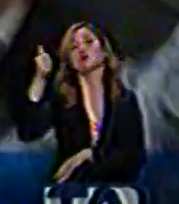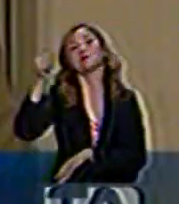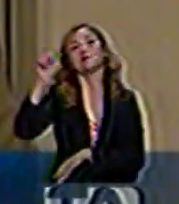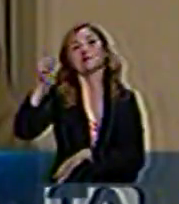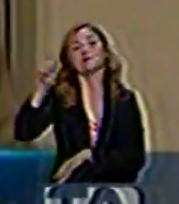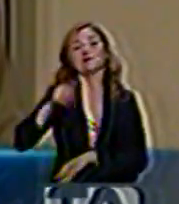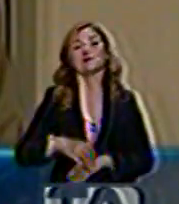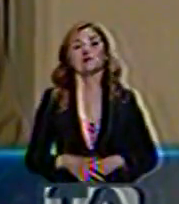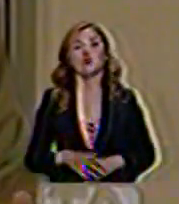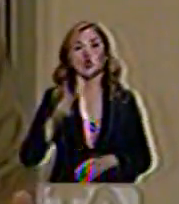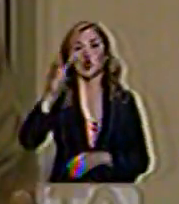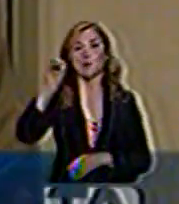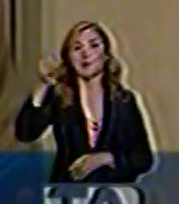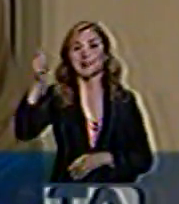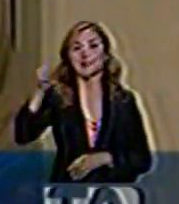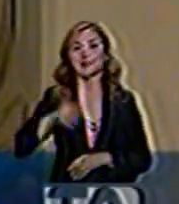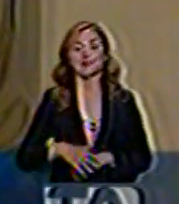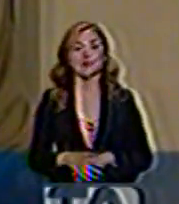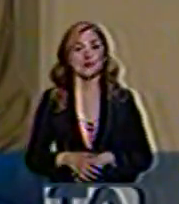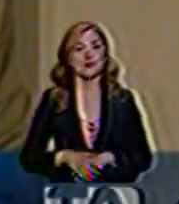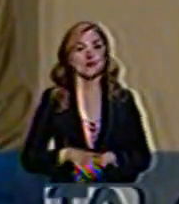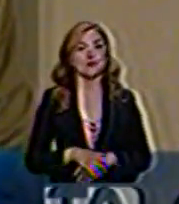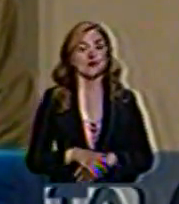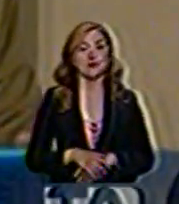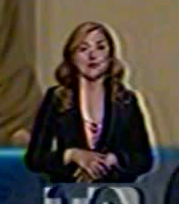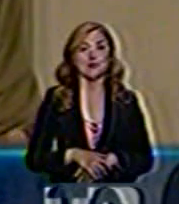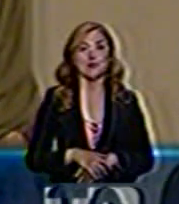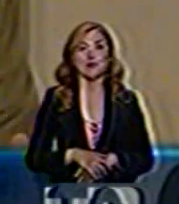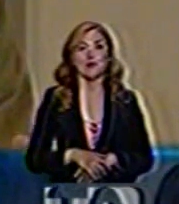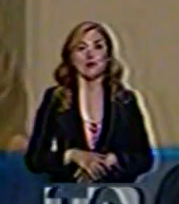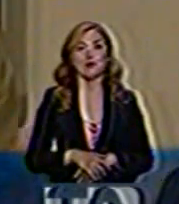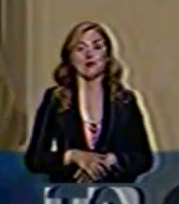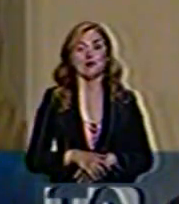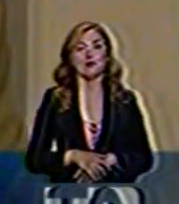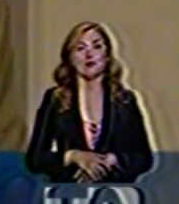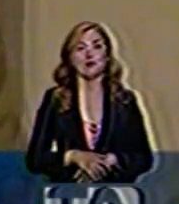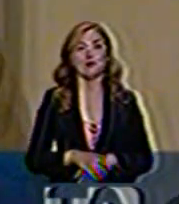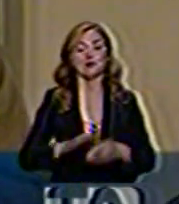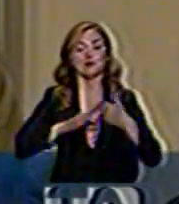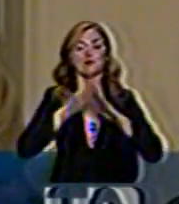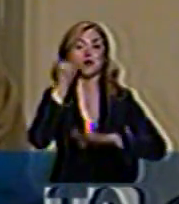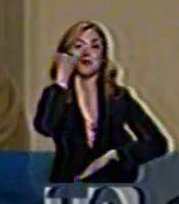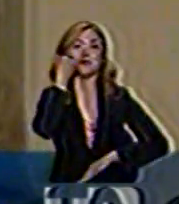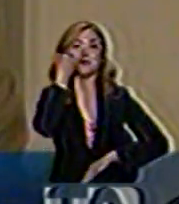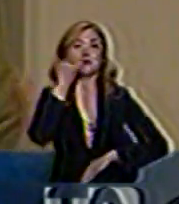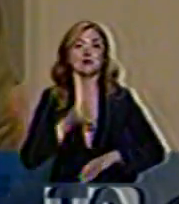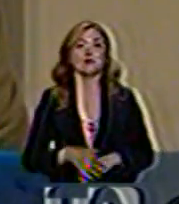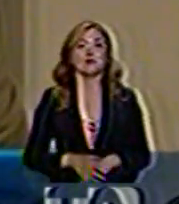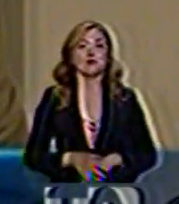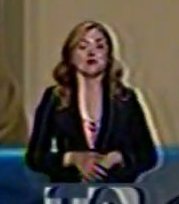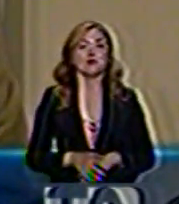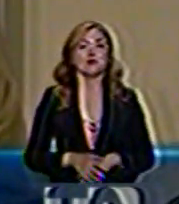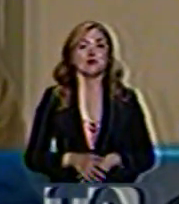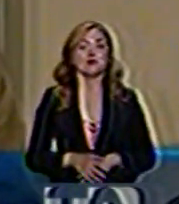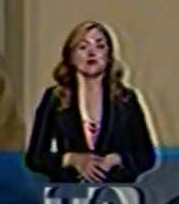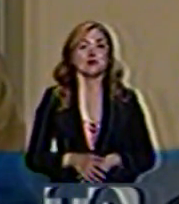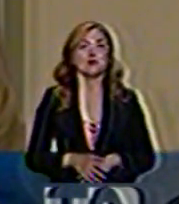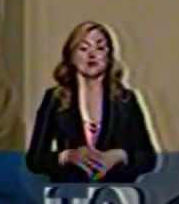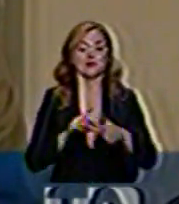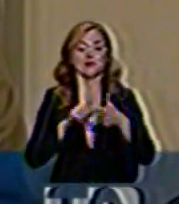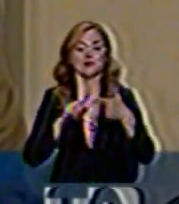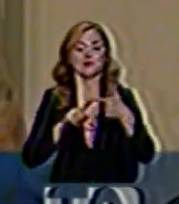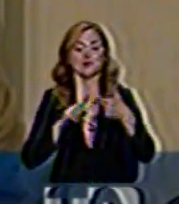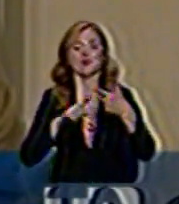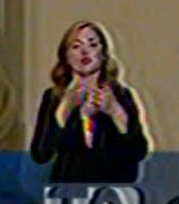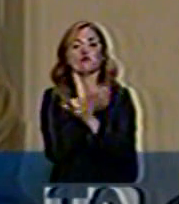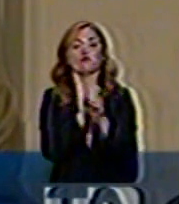2010. Etapa, diríamos así, es la del movimiento indígena. Una tercera rubro, por decirlo así, estaría en los